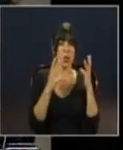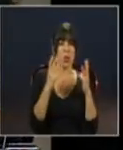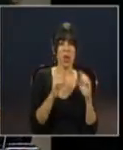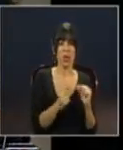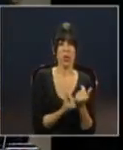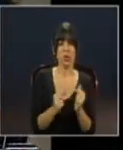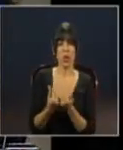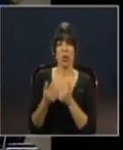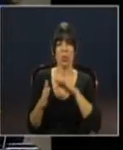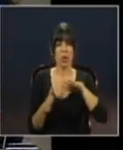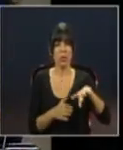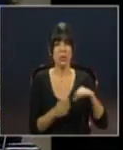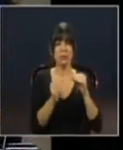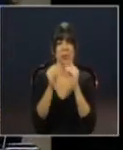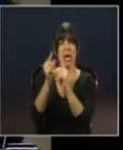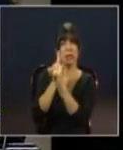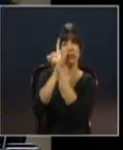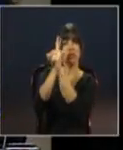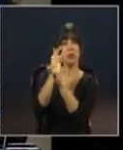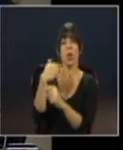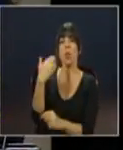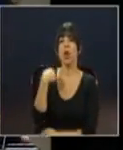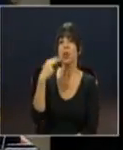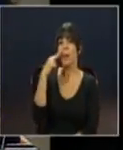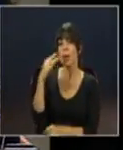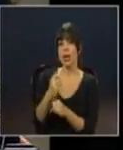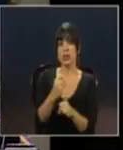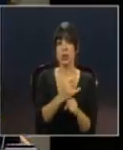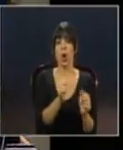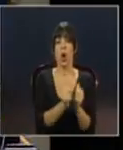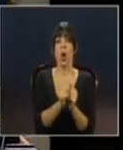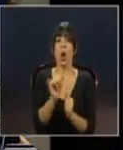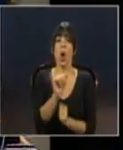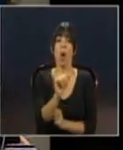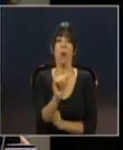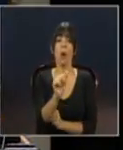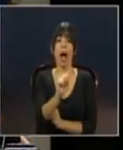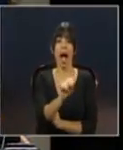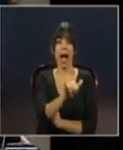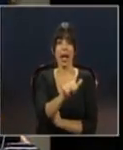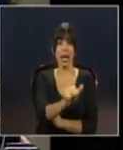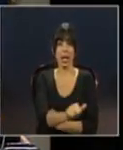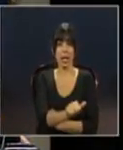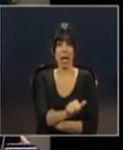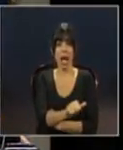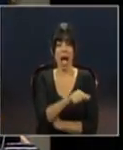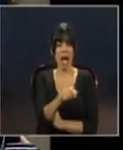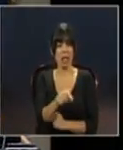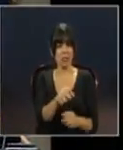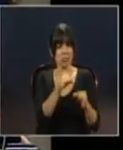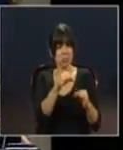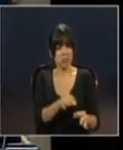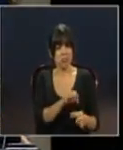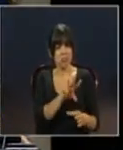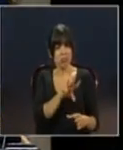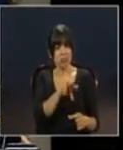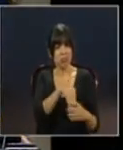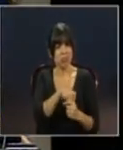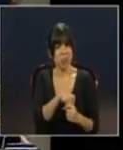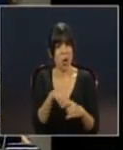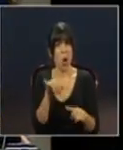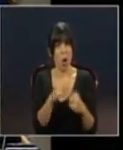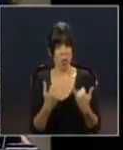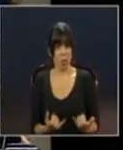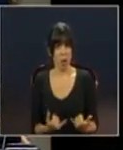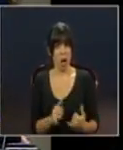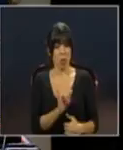coyunturales. Cuando veo a entidades como acueductos y alcantarillados decididamente involucradas, como lo